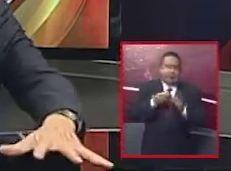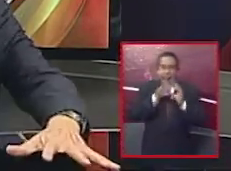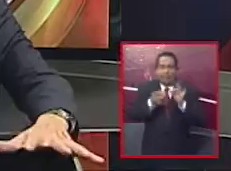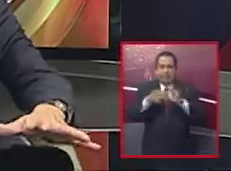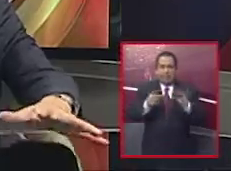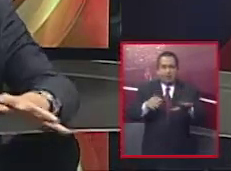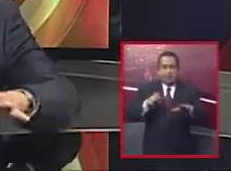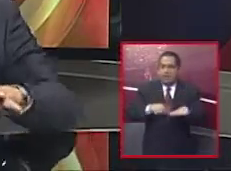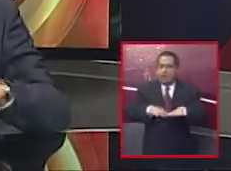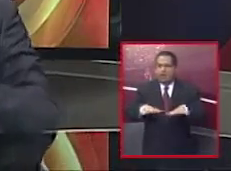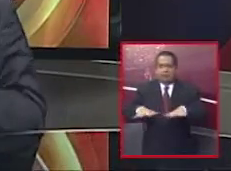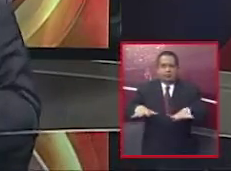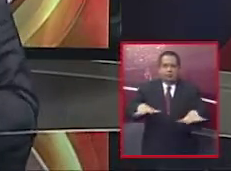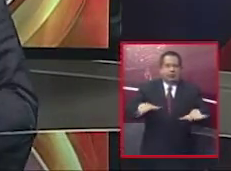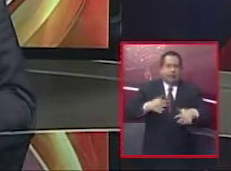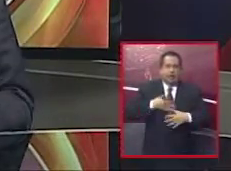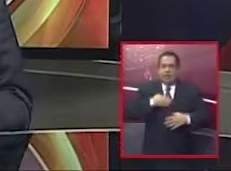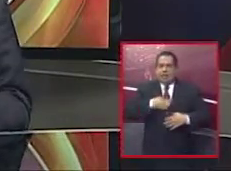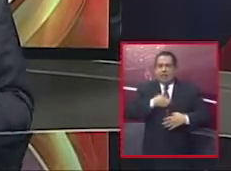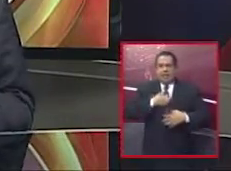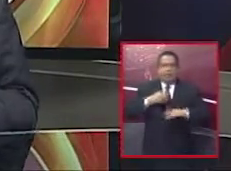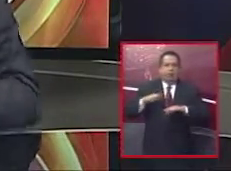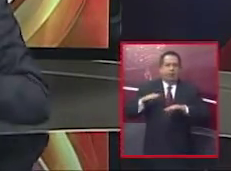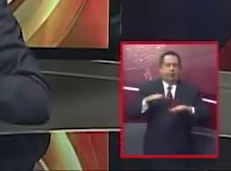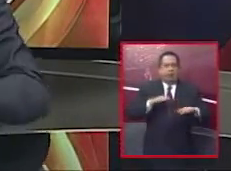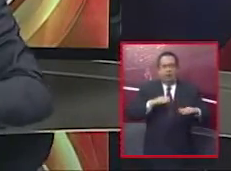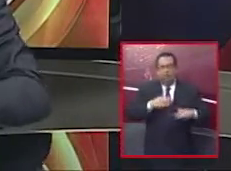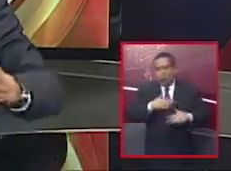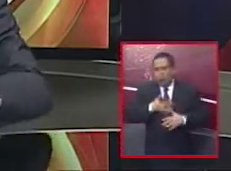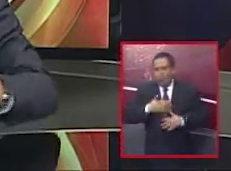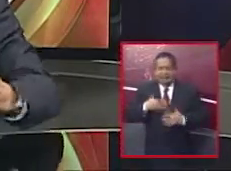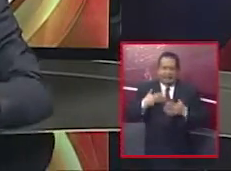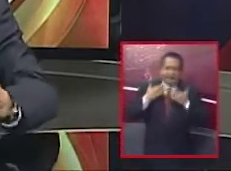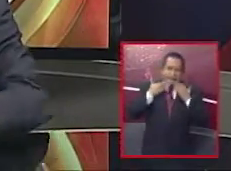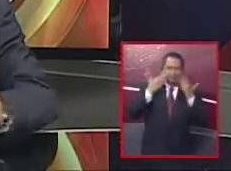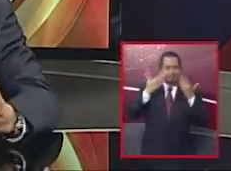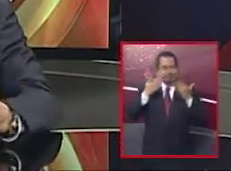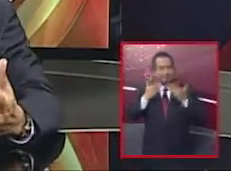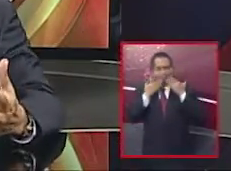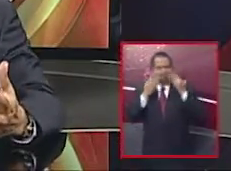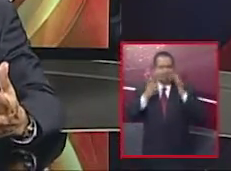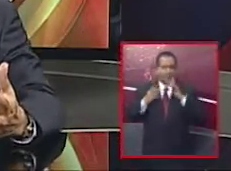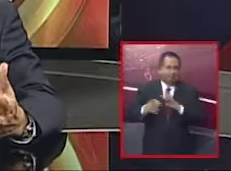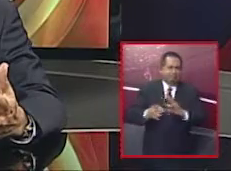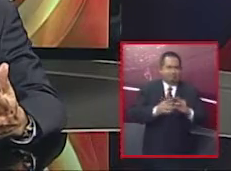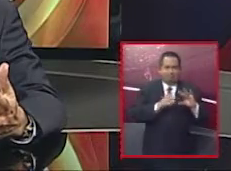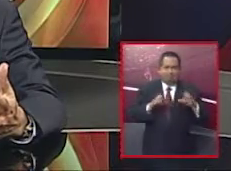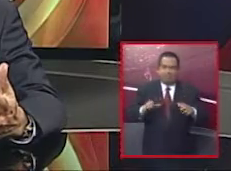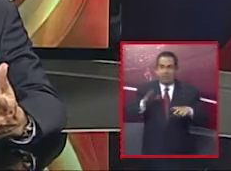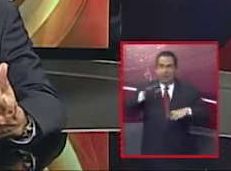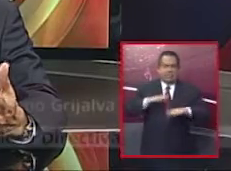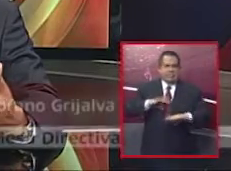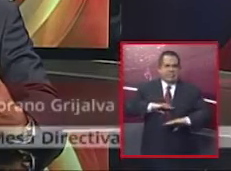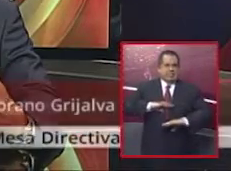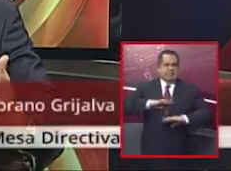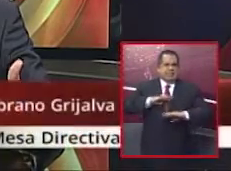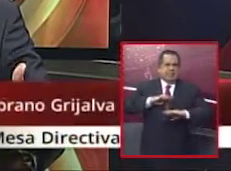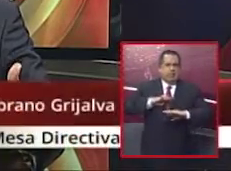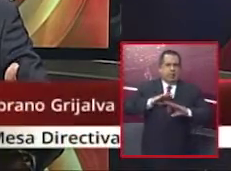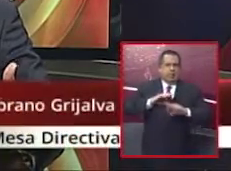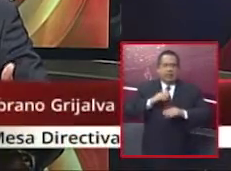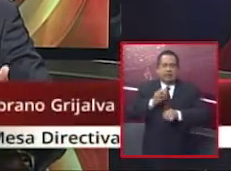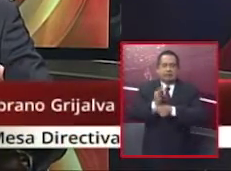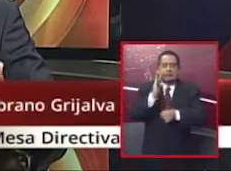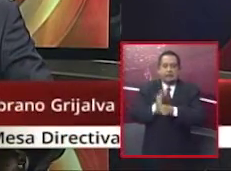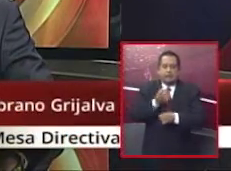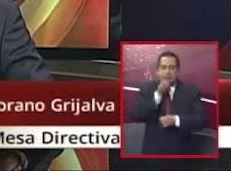buscó distender, generó afortunadamente ese ambiente de encono que de repente se presenta al